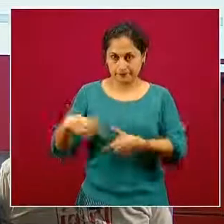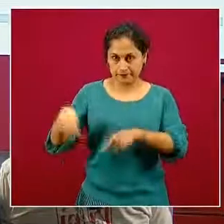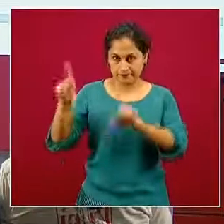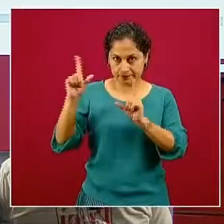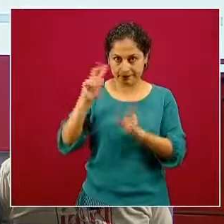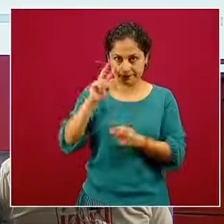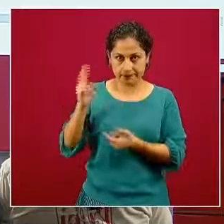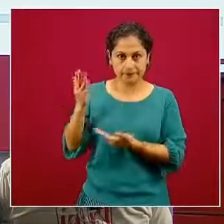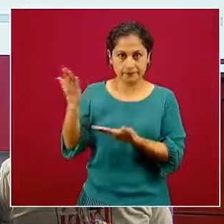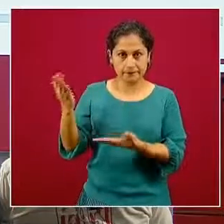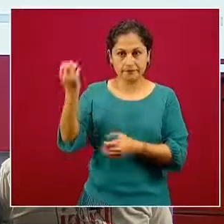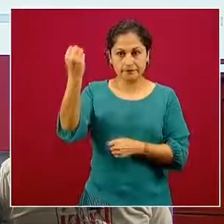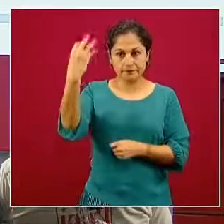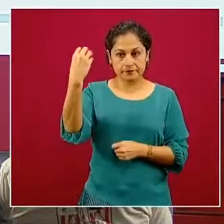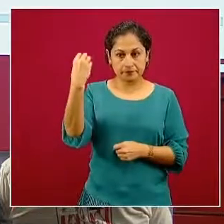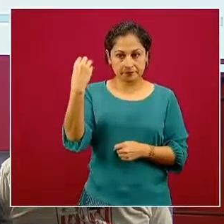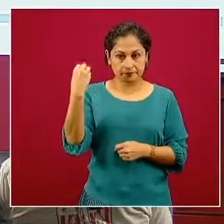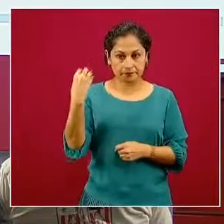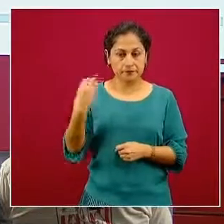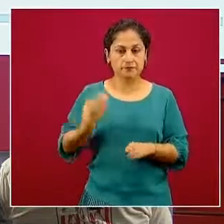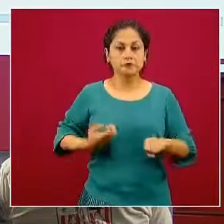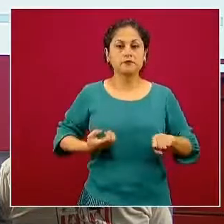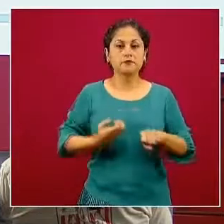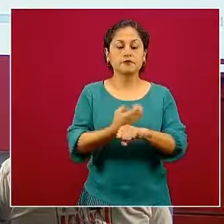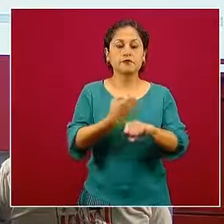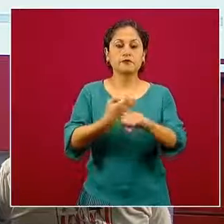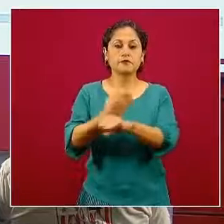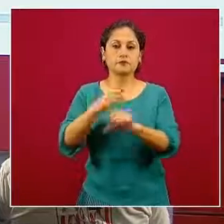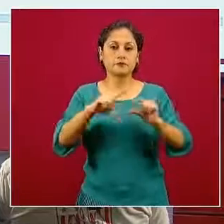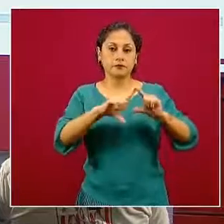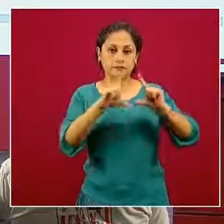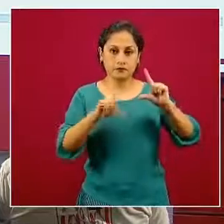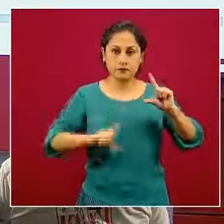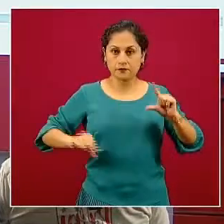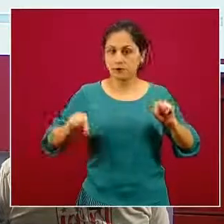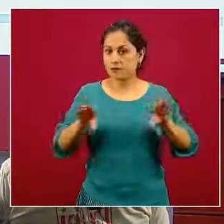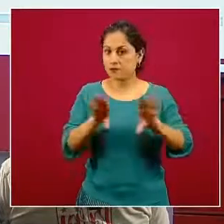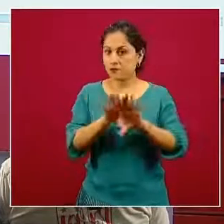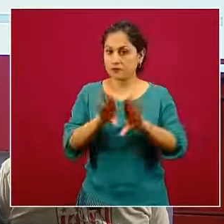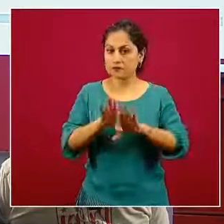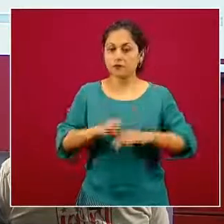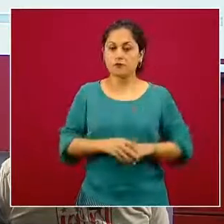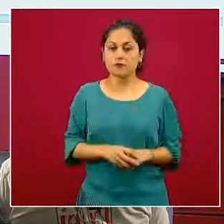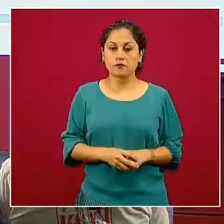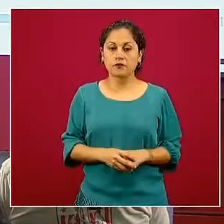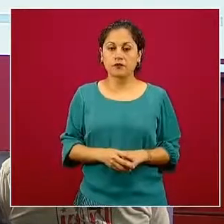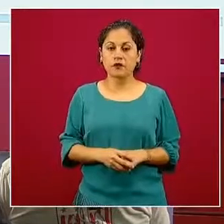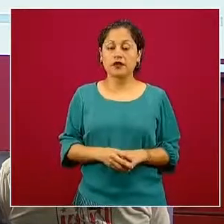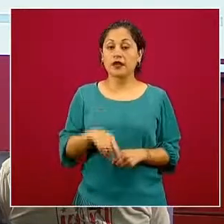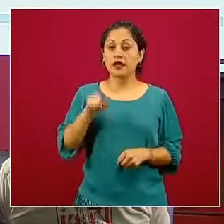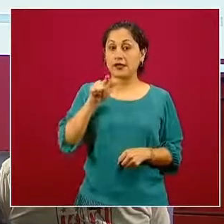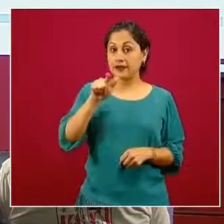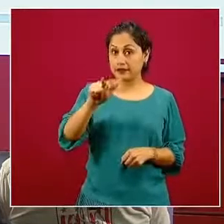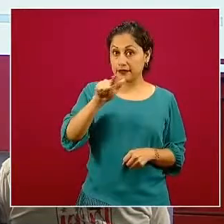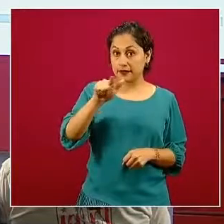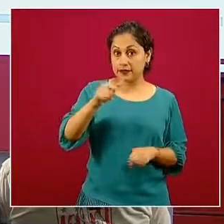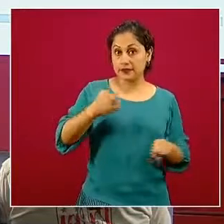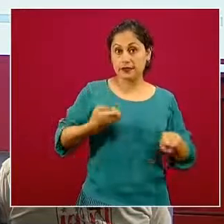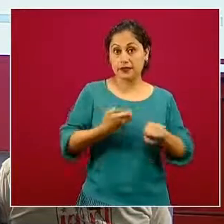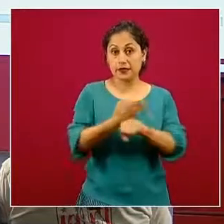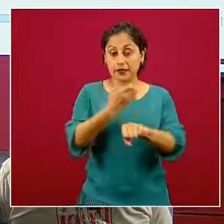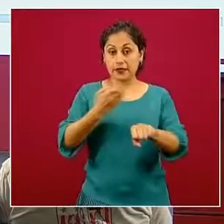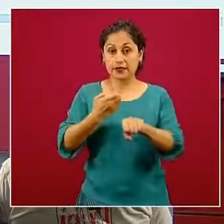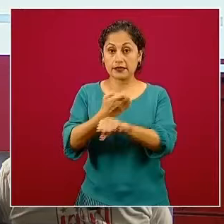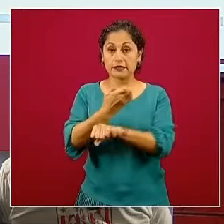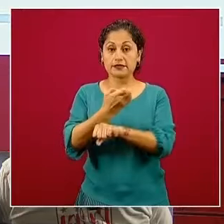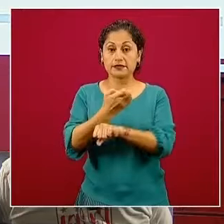diapositiva vemos el semáforo vigente para esta semana. En esta semana tenemos 17 entidades federativas